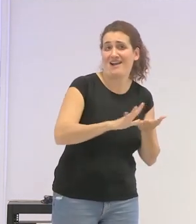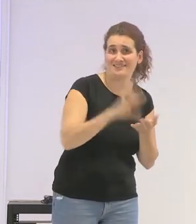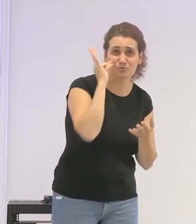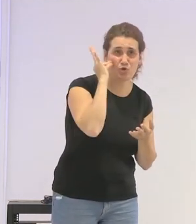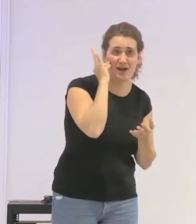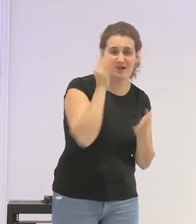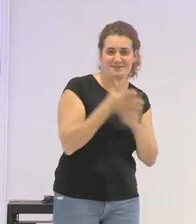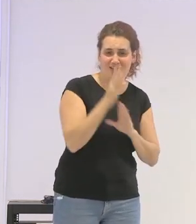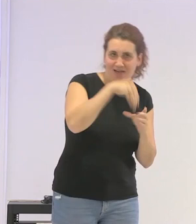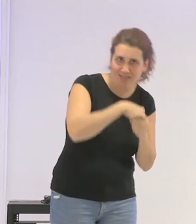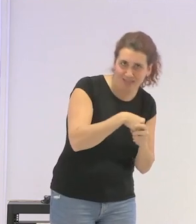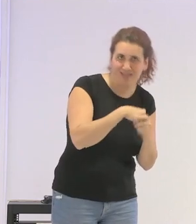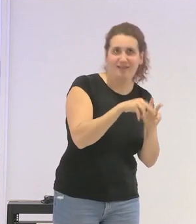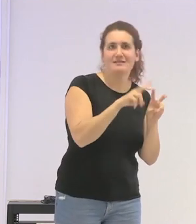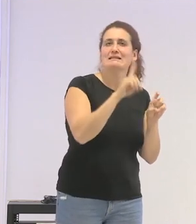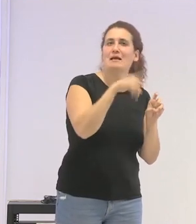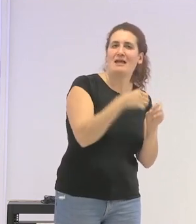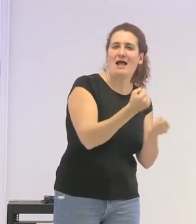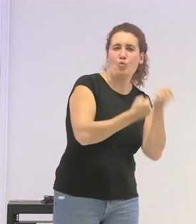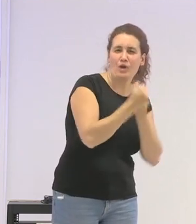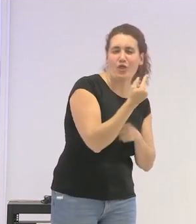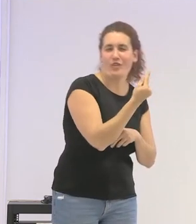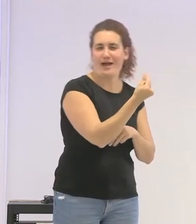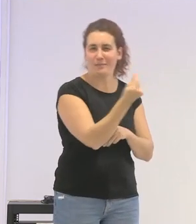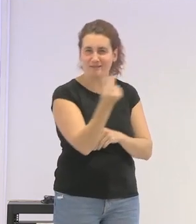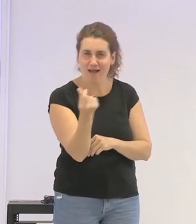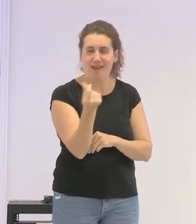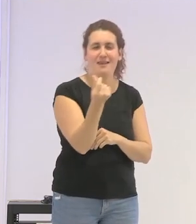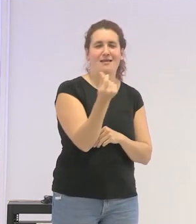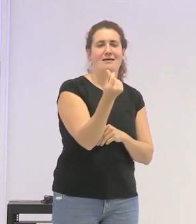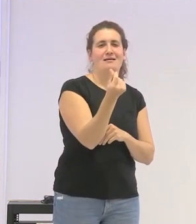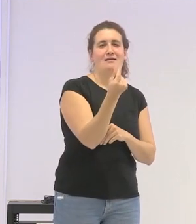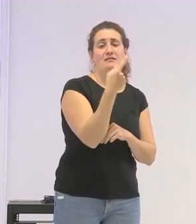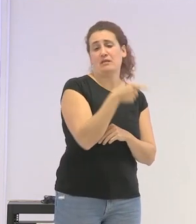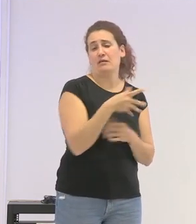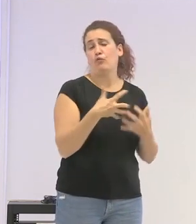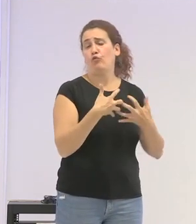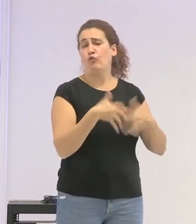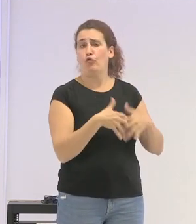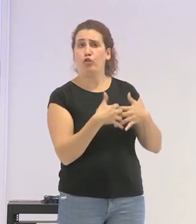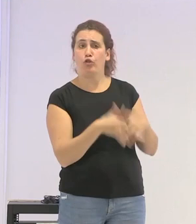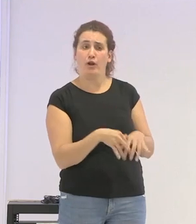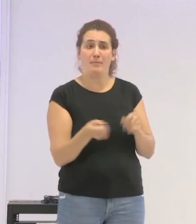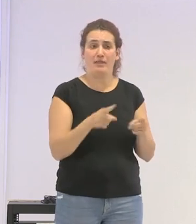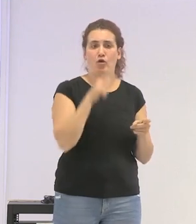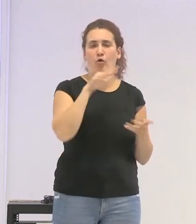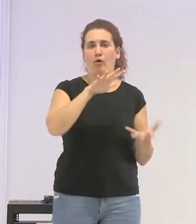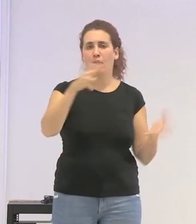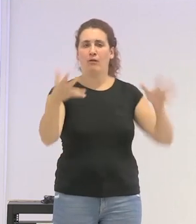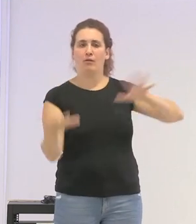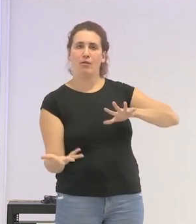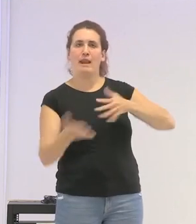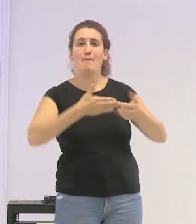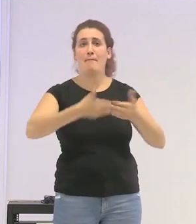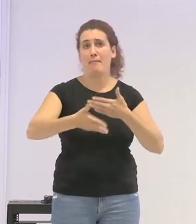asienta también la acumulación de capital, que funciona, digamos, como esta reproducción de la mano de obra de